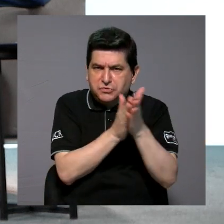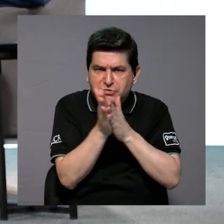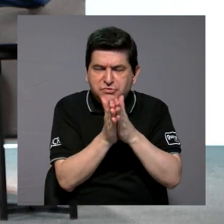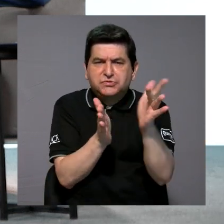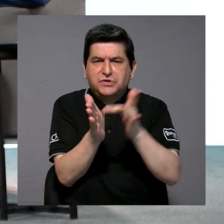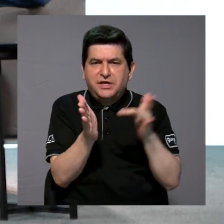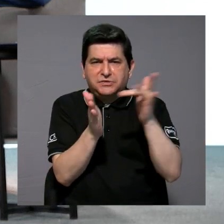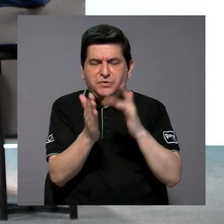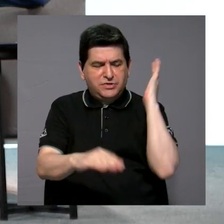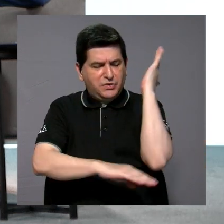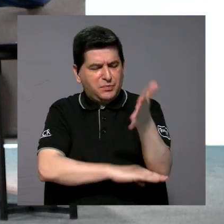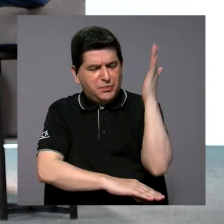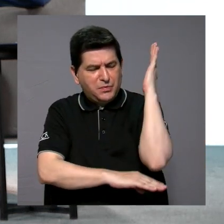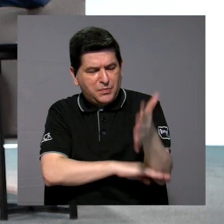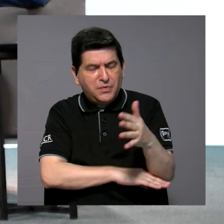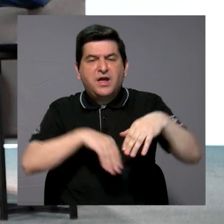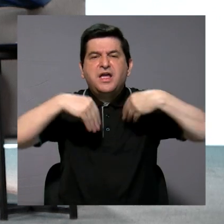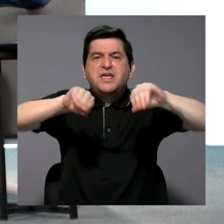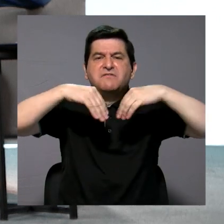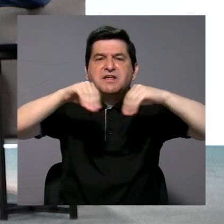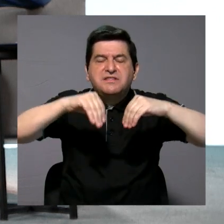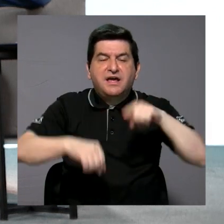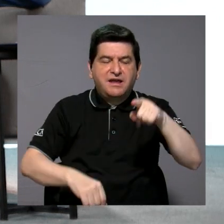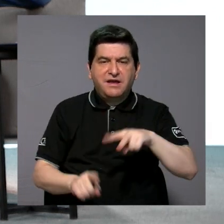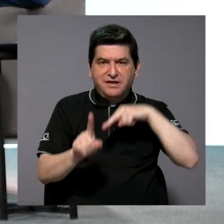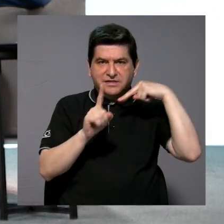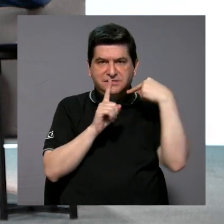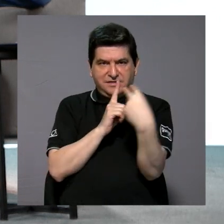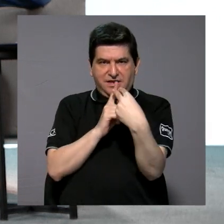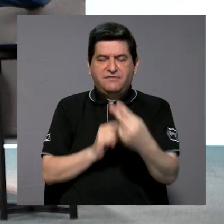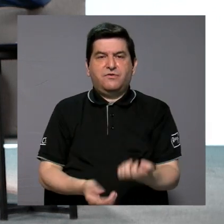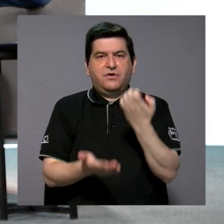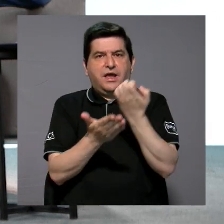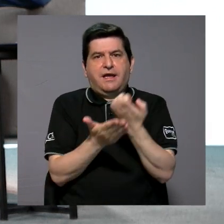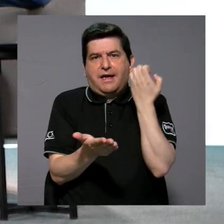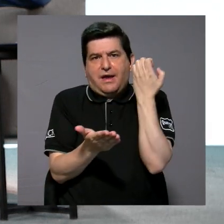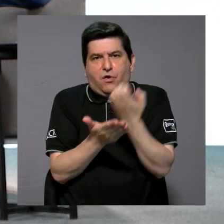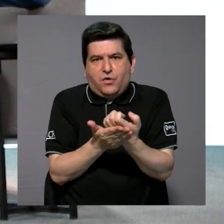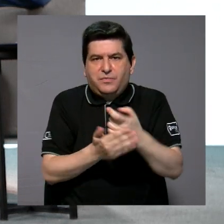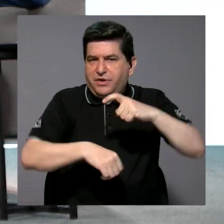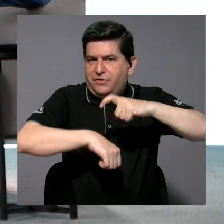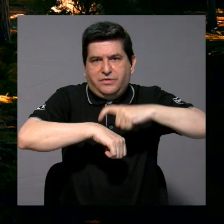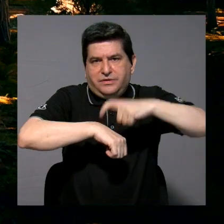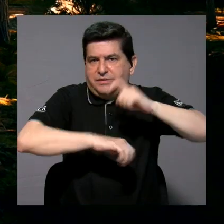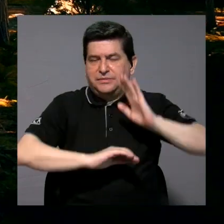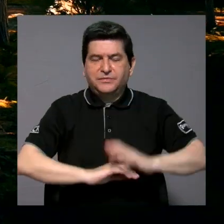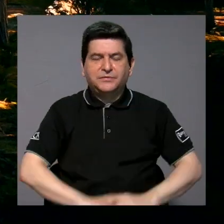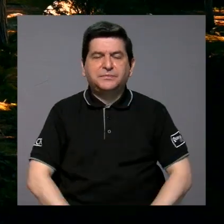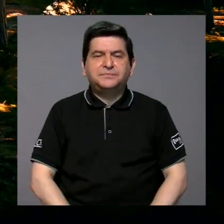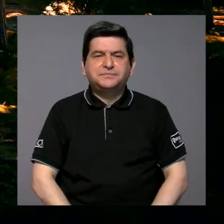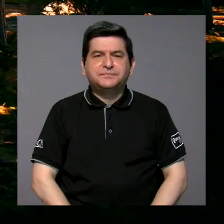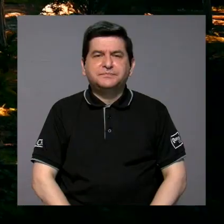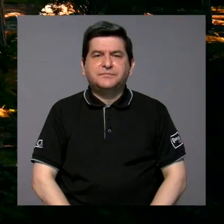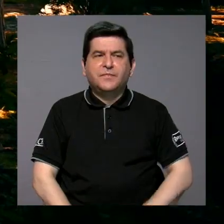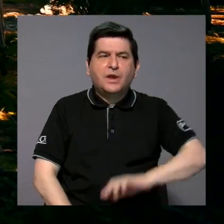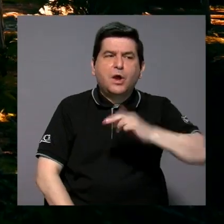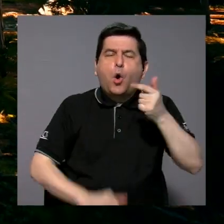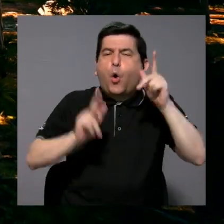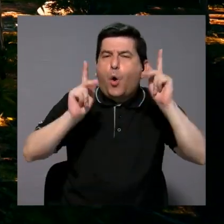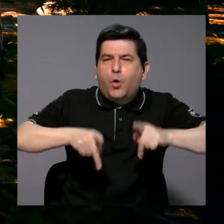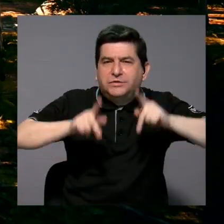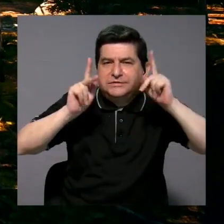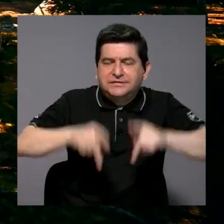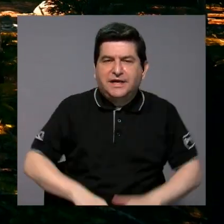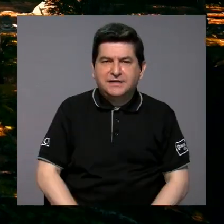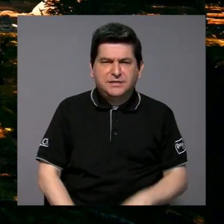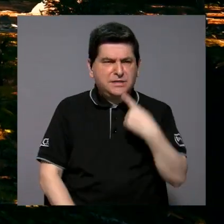y cortar toda la madera y venderla. Ese era el enfoque, digamos, económico del momento. Algunas otras